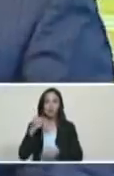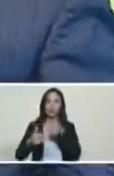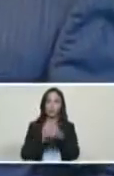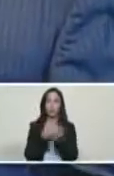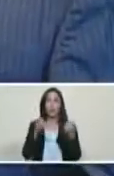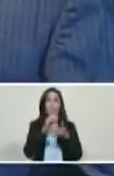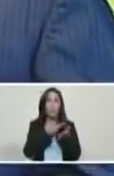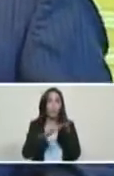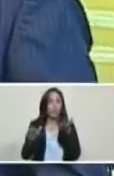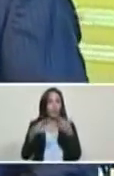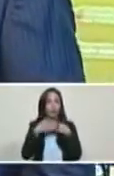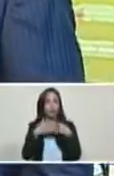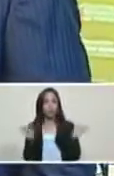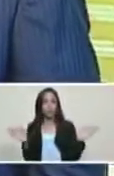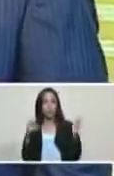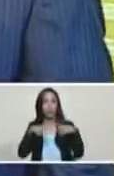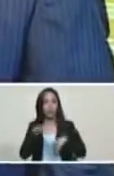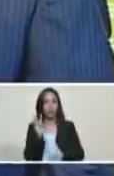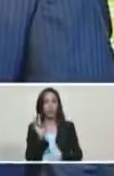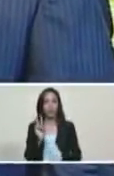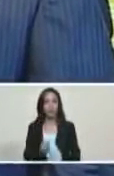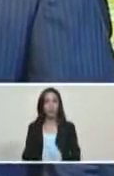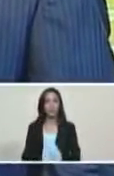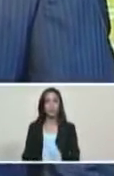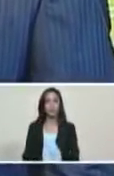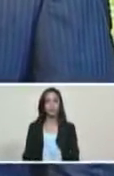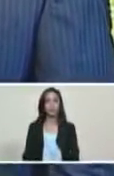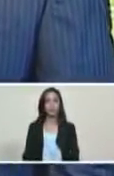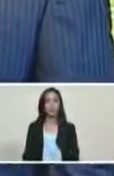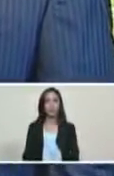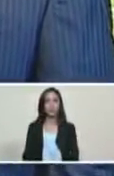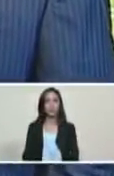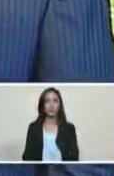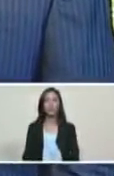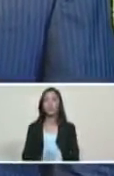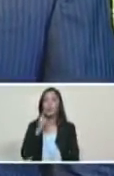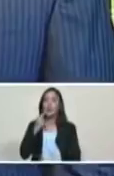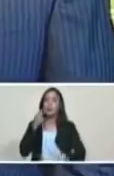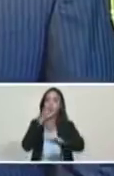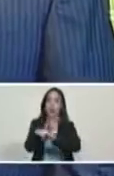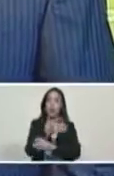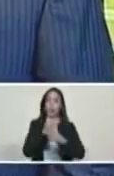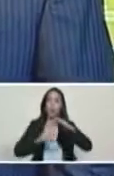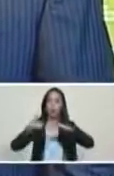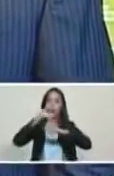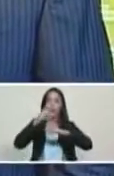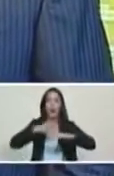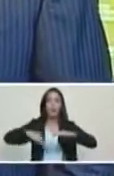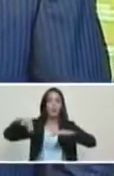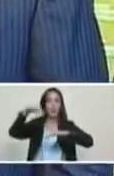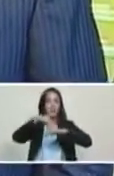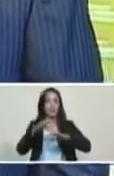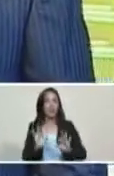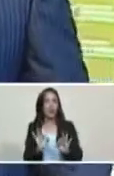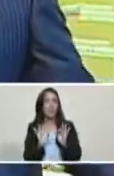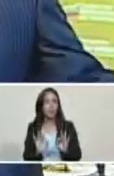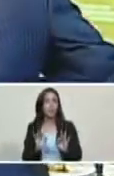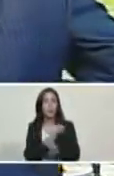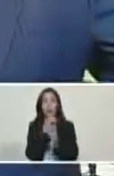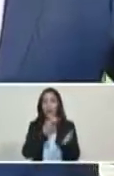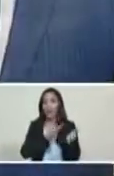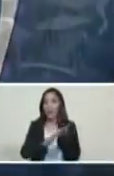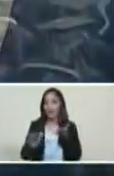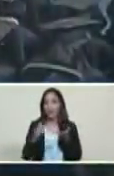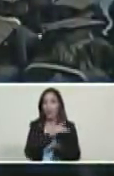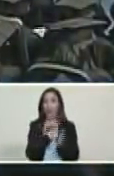y gratuita en Venezuela. Se gradúan doctores, magíster, especialistas y de manera gratuita